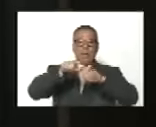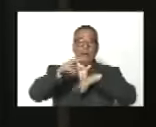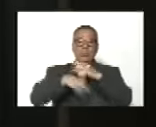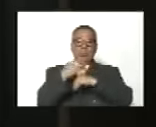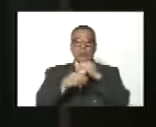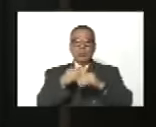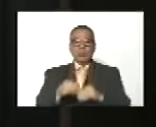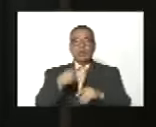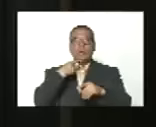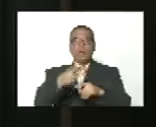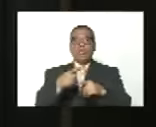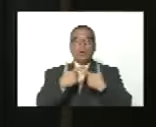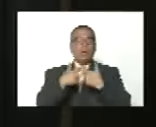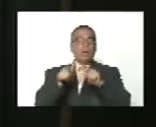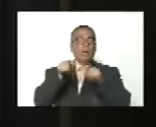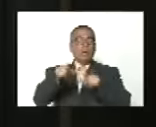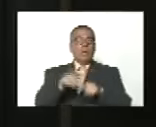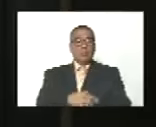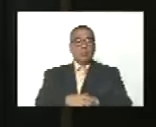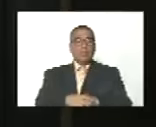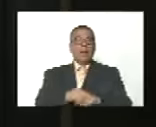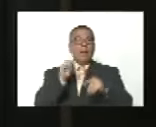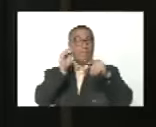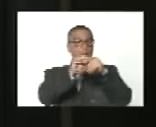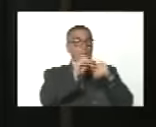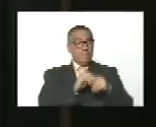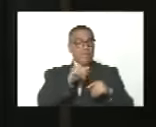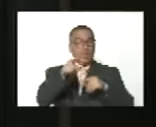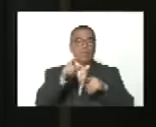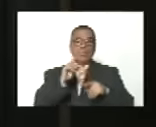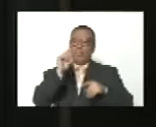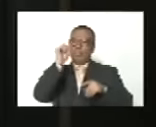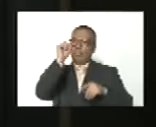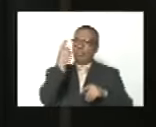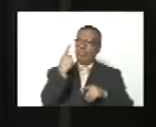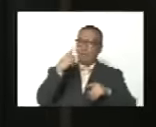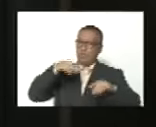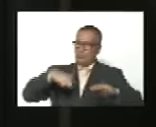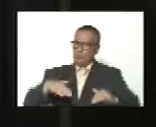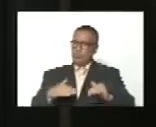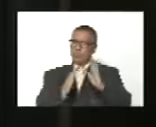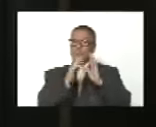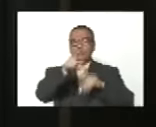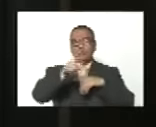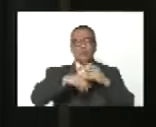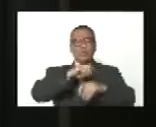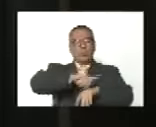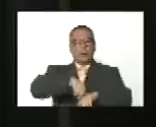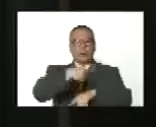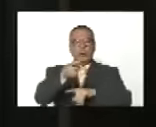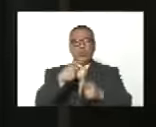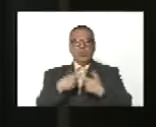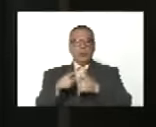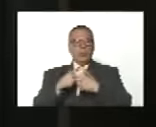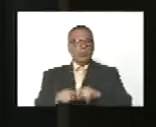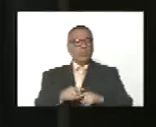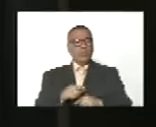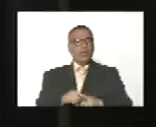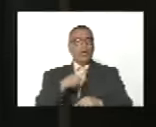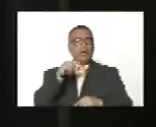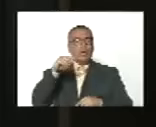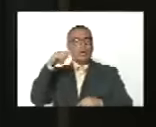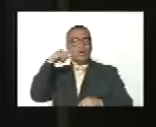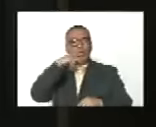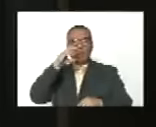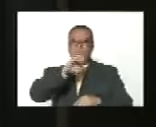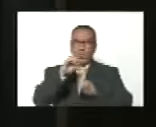hizo apenas declarada la independencia ante las primeras reacciones en su contra y se hará luego bajo diversas conducciones en